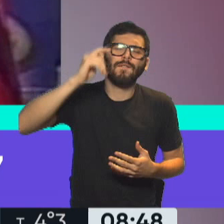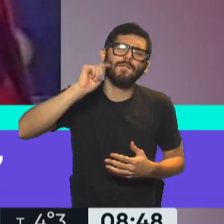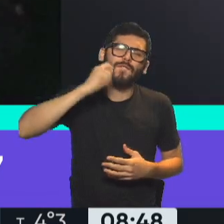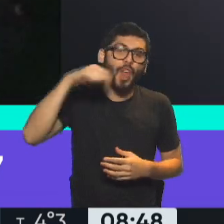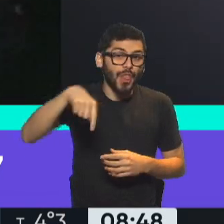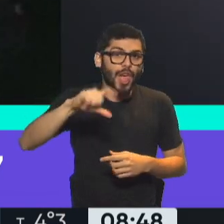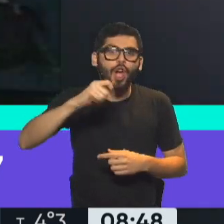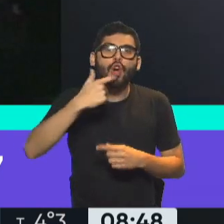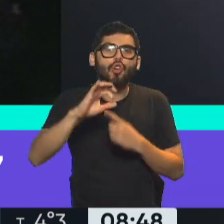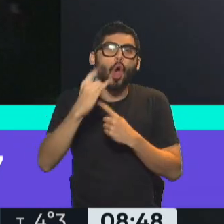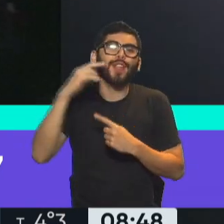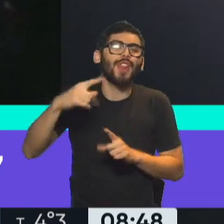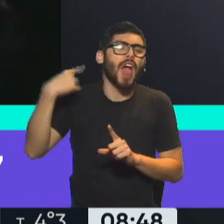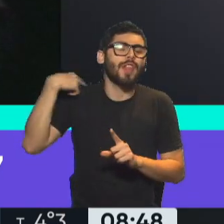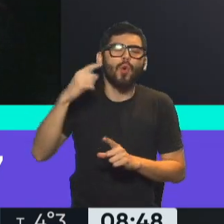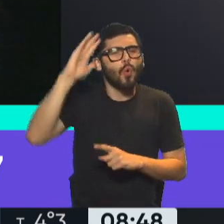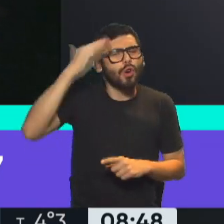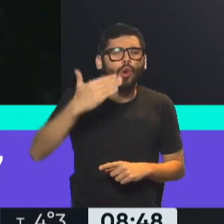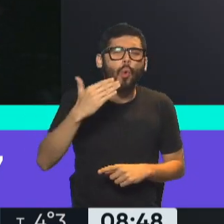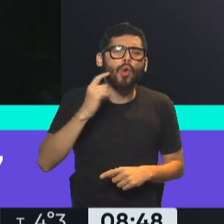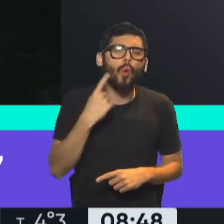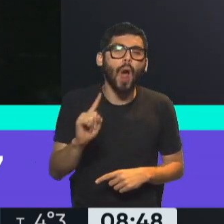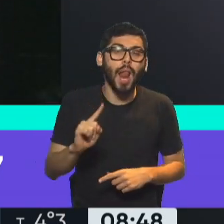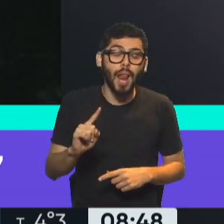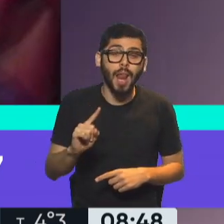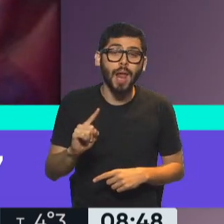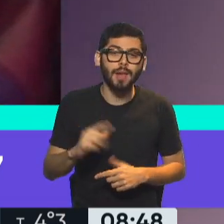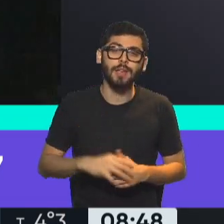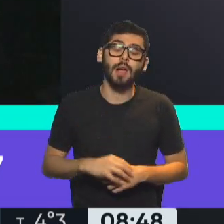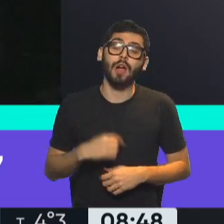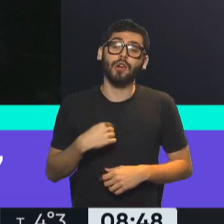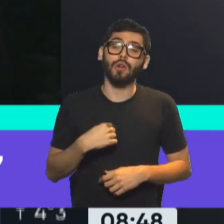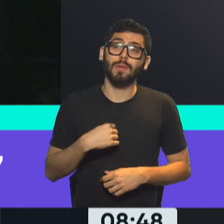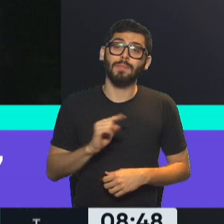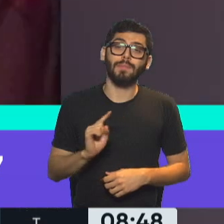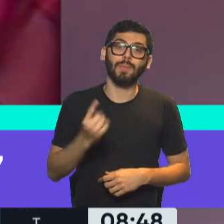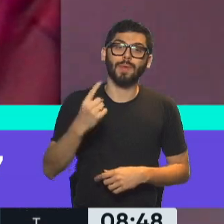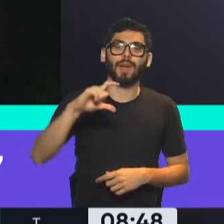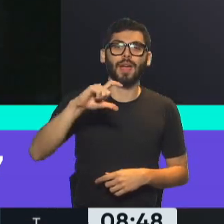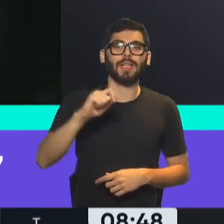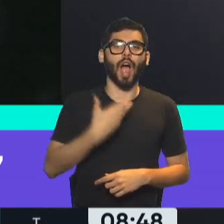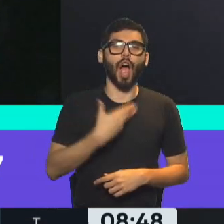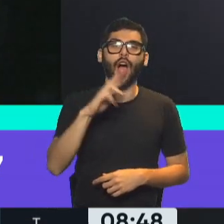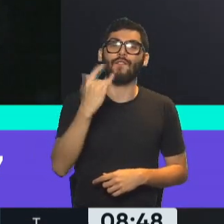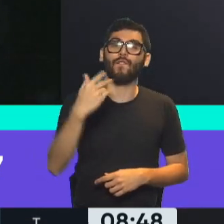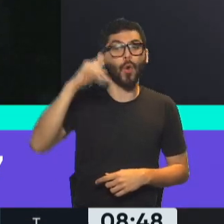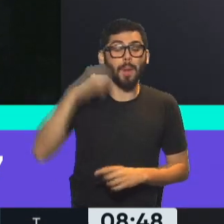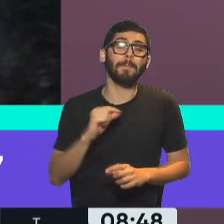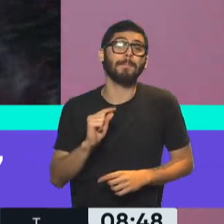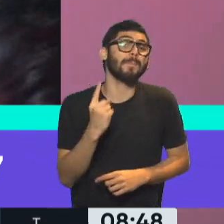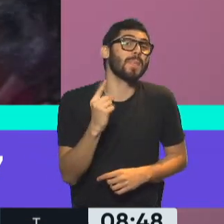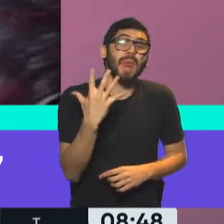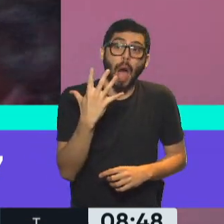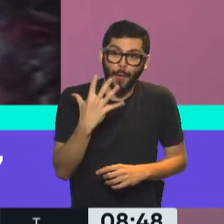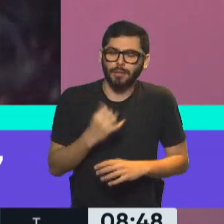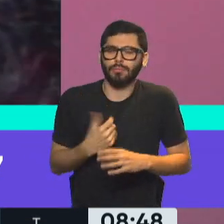Cosquín, de años anteriores. Sí, bueno, cuando yo canté por primera vez, cuando me presentó Cafrune. Éramos muy